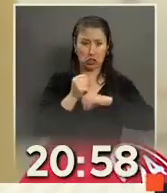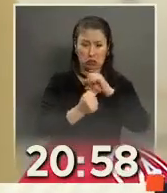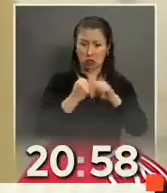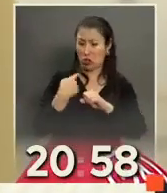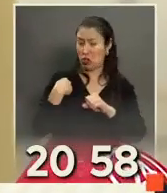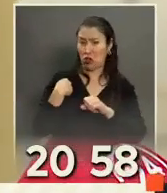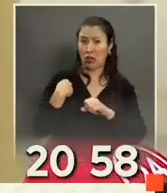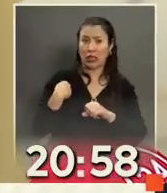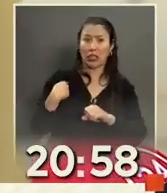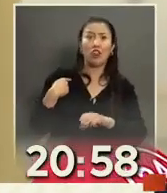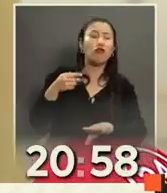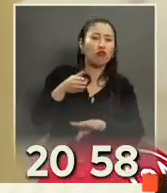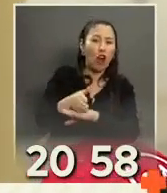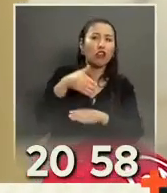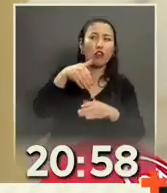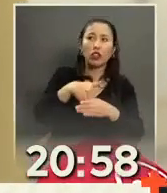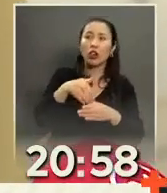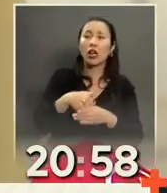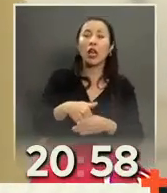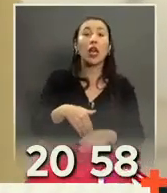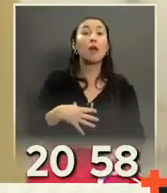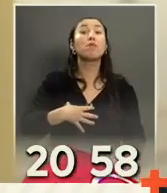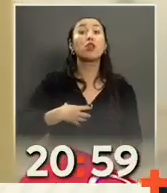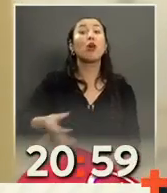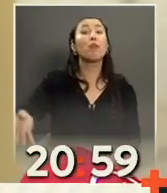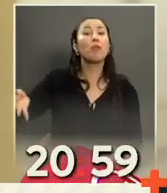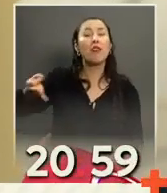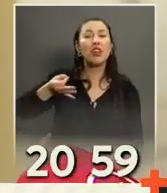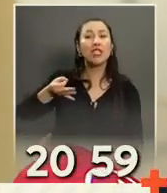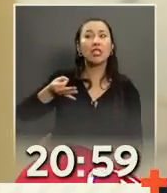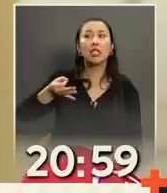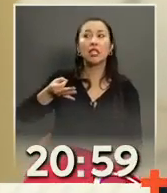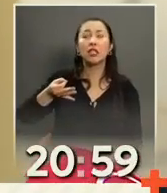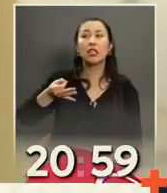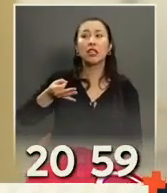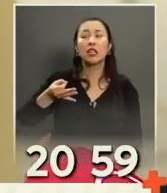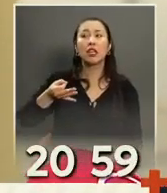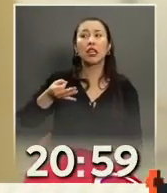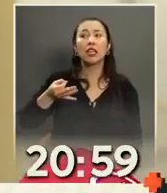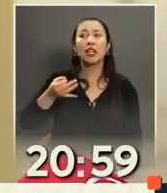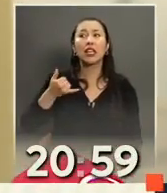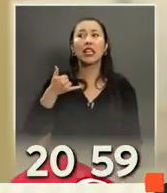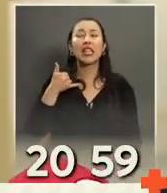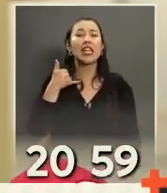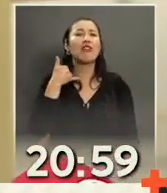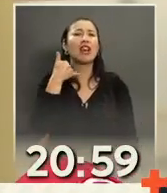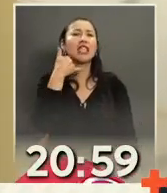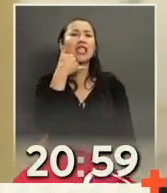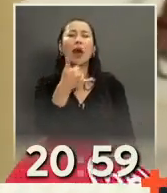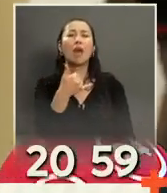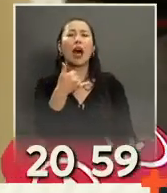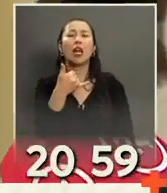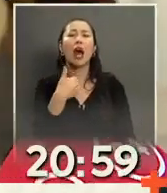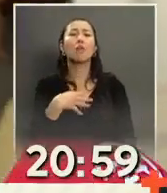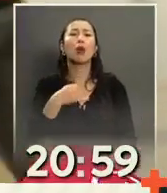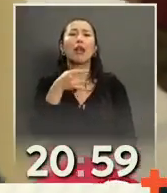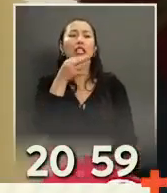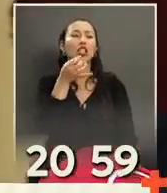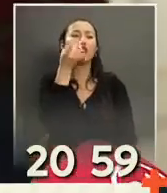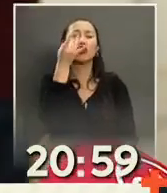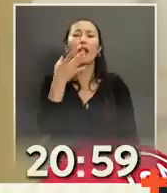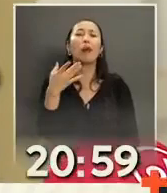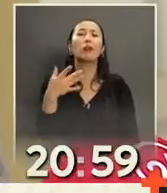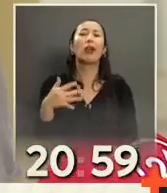me va a acusar, me va a decir que iba a llamar a mi hijo, me va a decir que yo vine a puro lesial. ¿Y usted